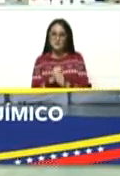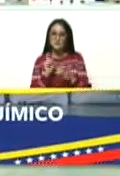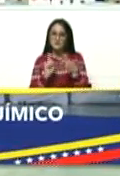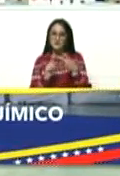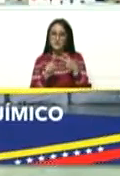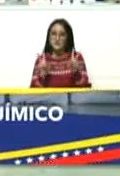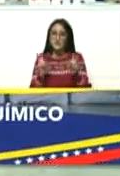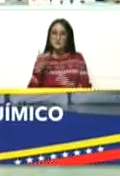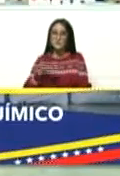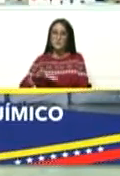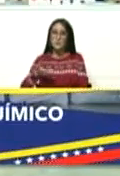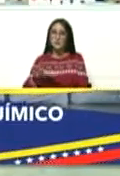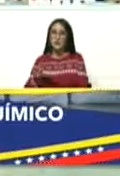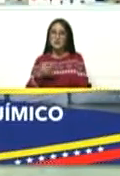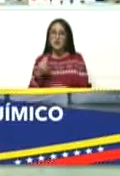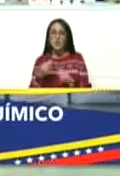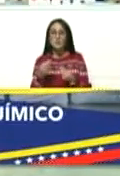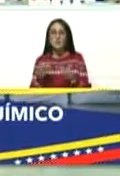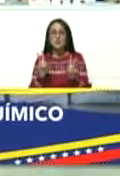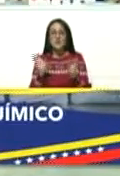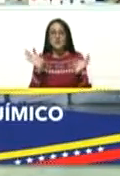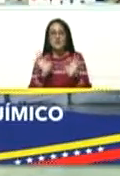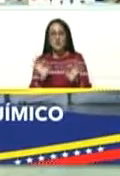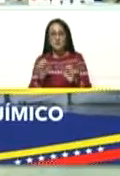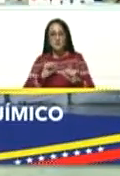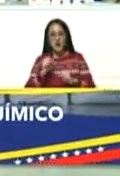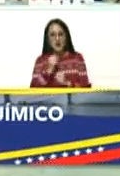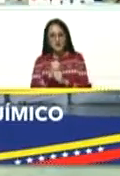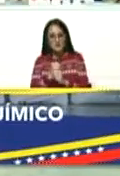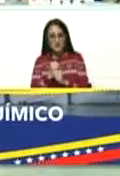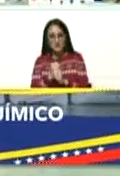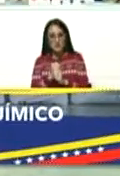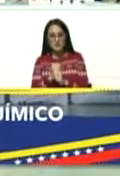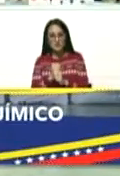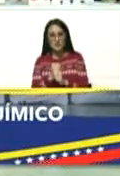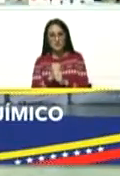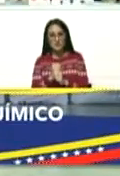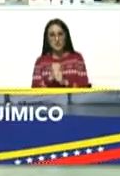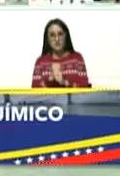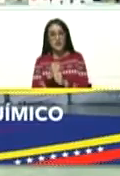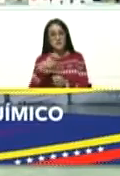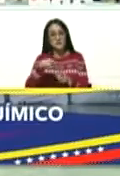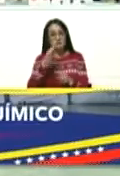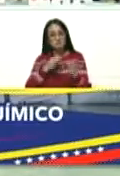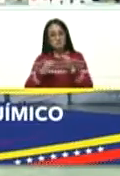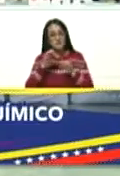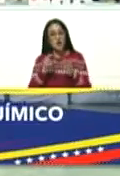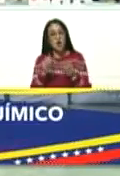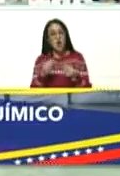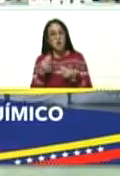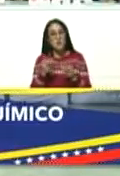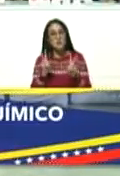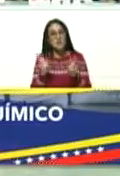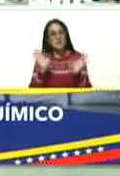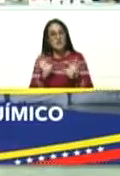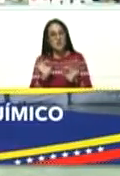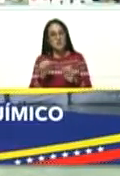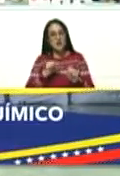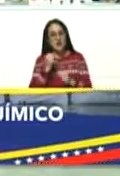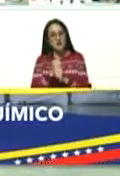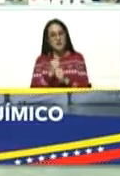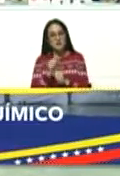fundamental, ¿cómo es el nuevo modelo de gestión? ¿Te Yechea? Nos explicaba cómo es el nuevo modelo de gestión dentro de